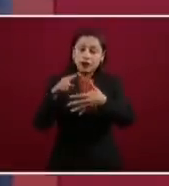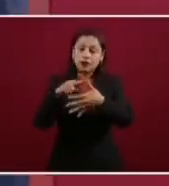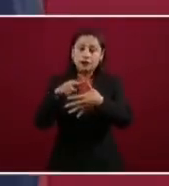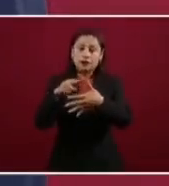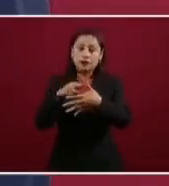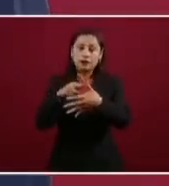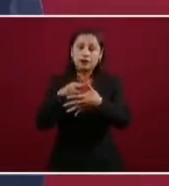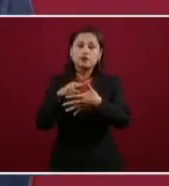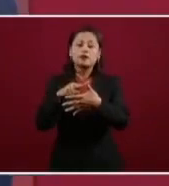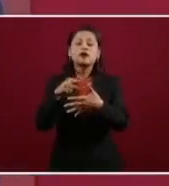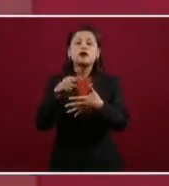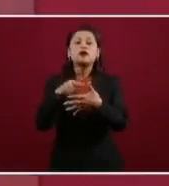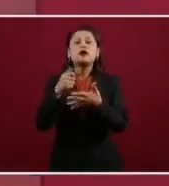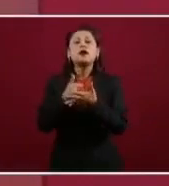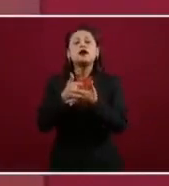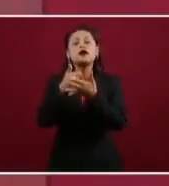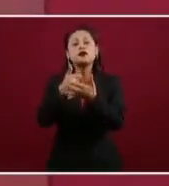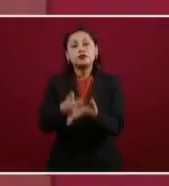fomentar